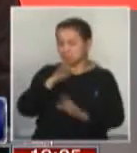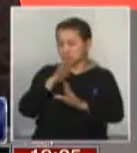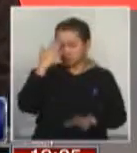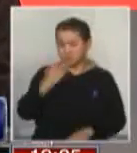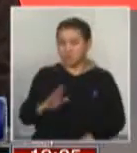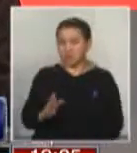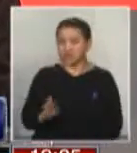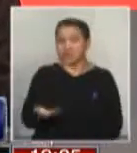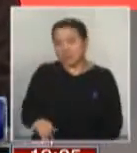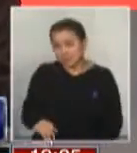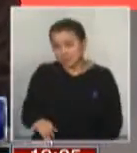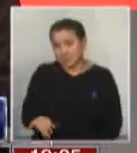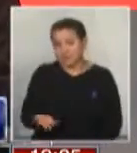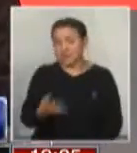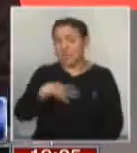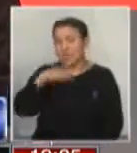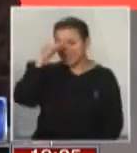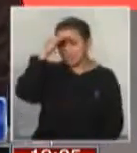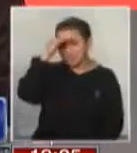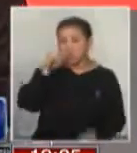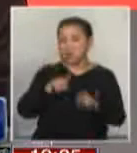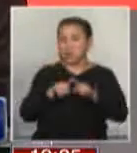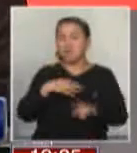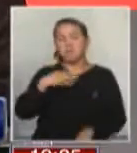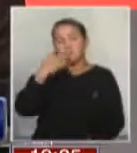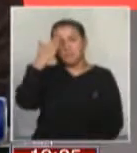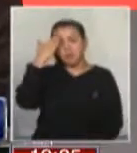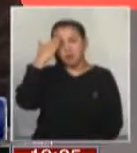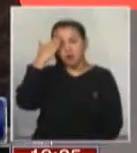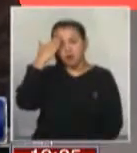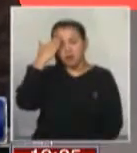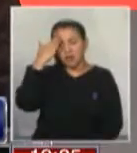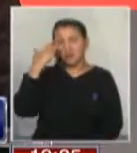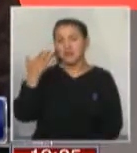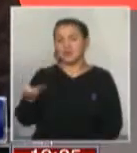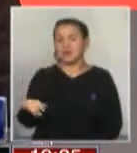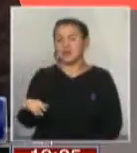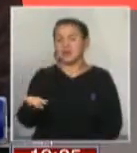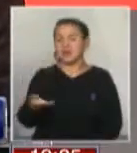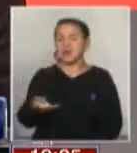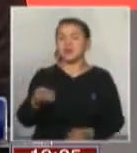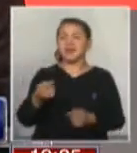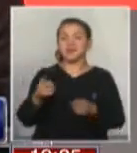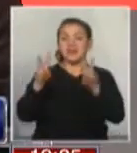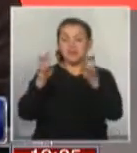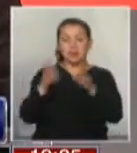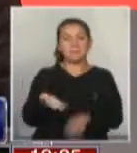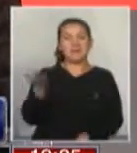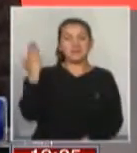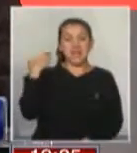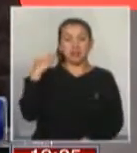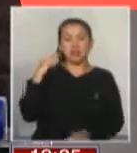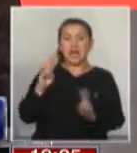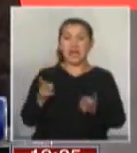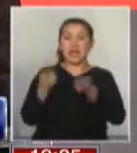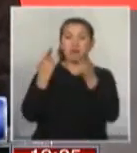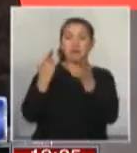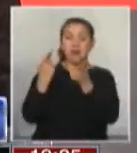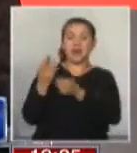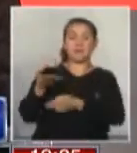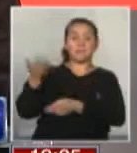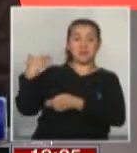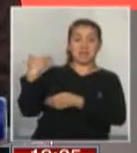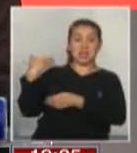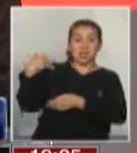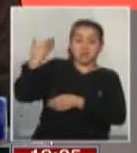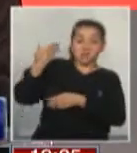entonces tiene que ver con justamente la memoria con el pasado con la recuperación de ese pasado tiene